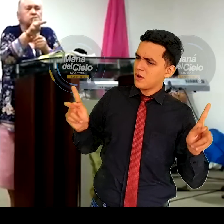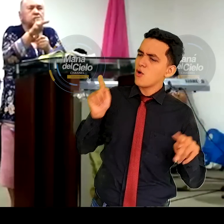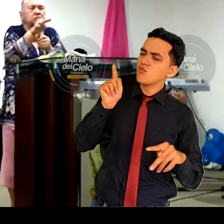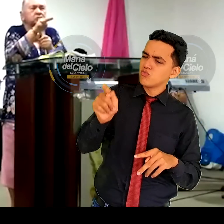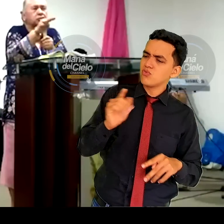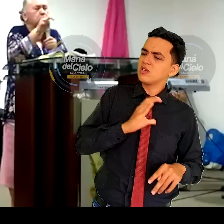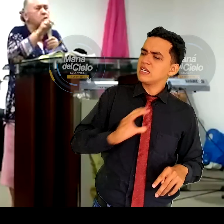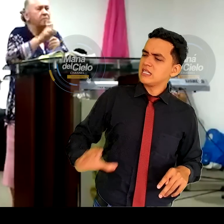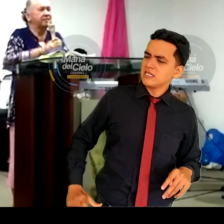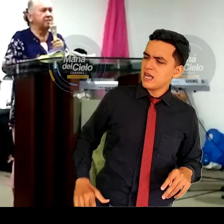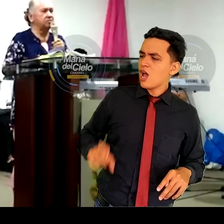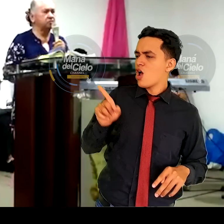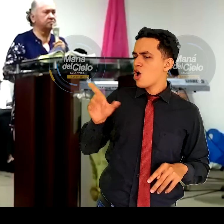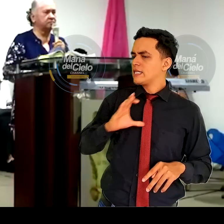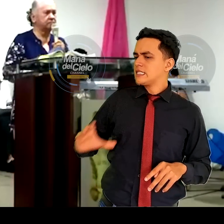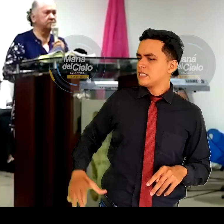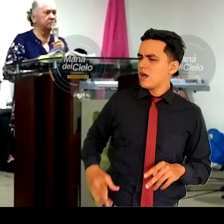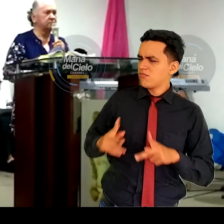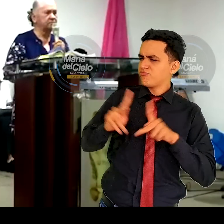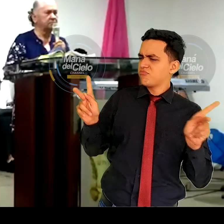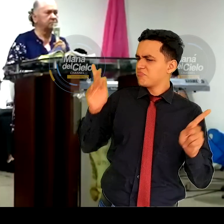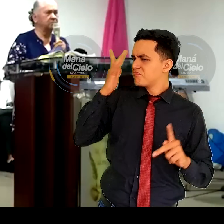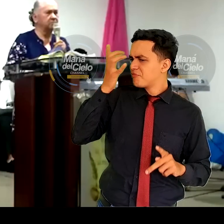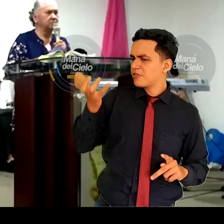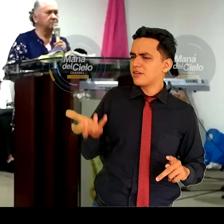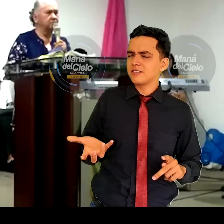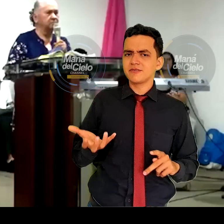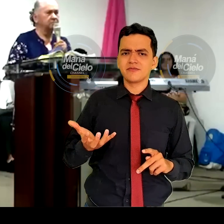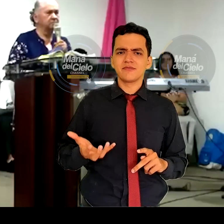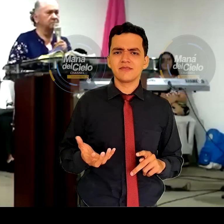dos son convertidos.